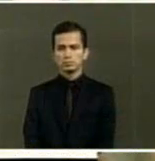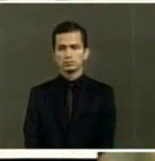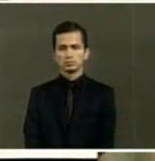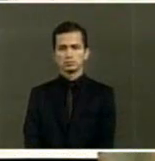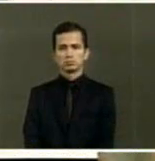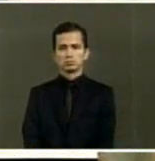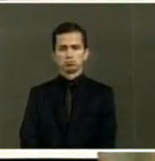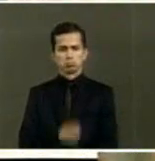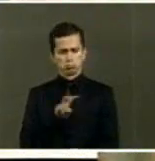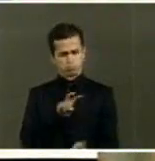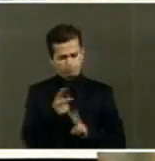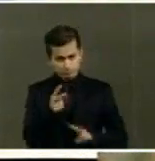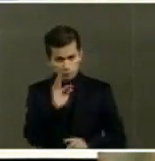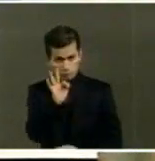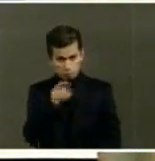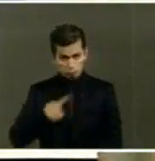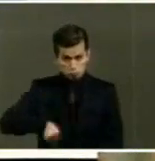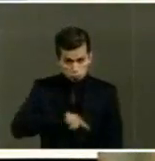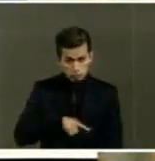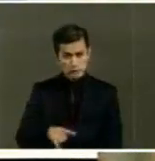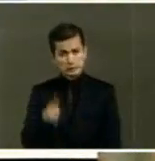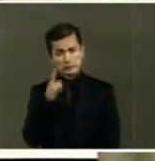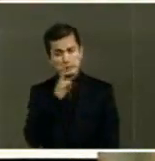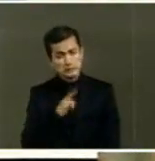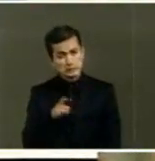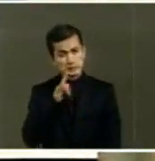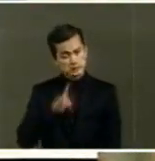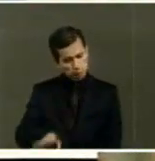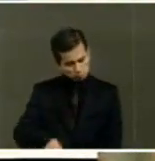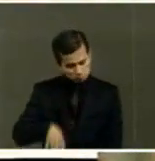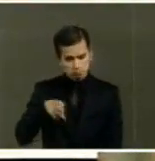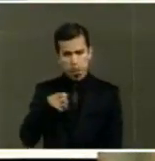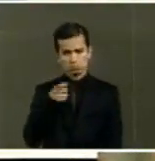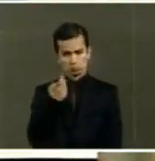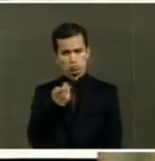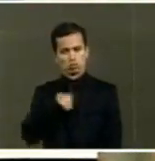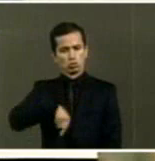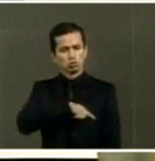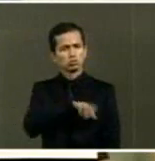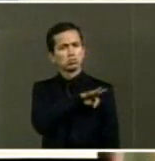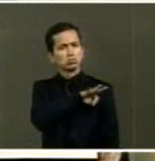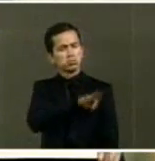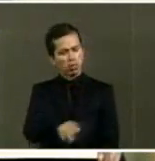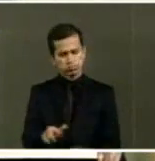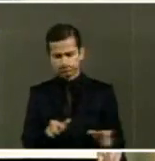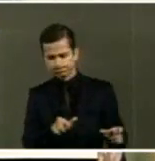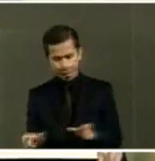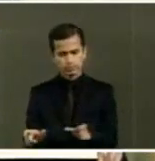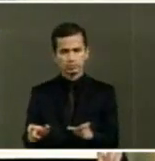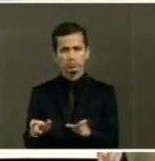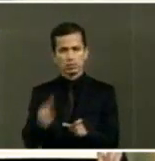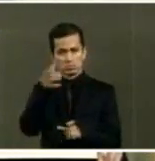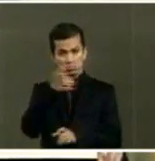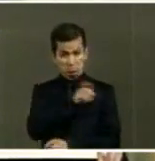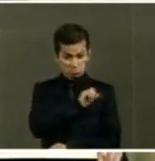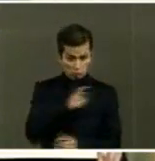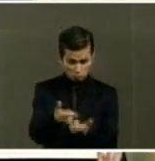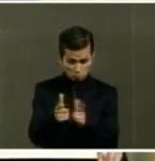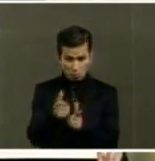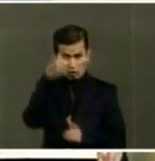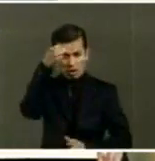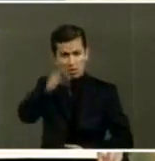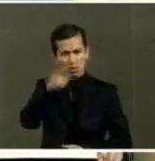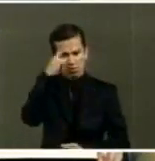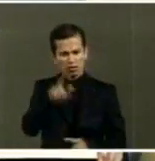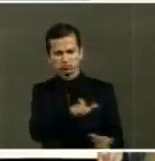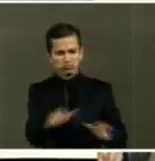si perseveramos en este esfuerzo, es que lograremos contener y dominar a los criminales hasta vencerlos y